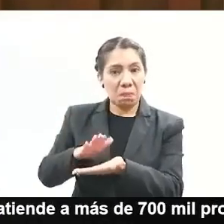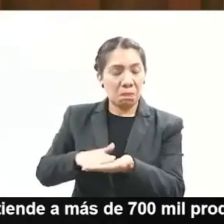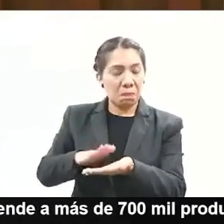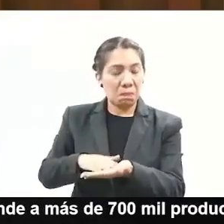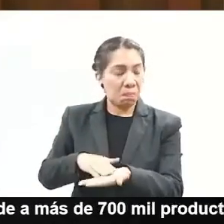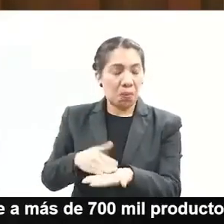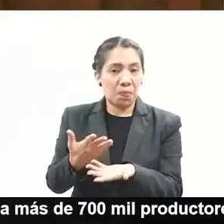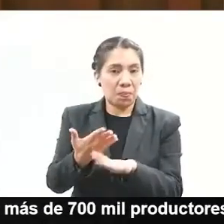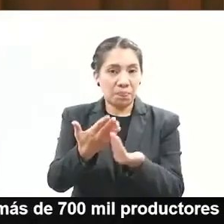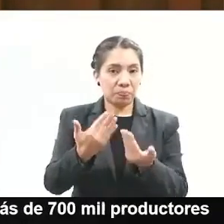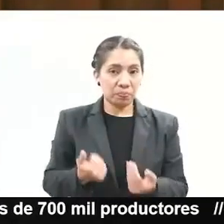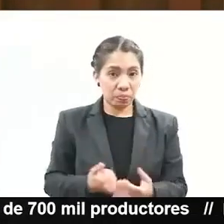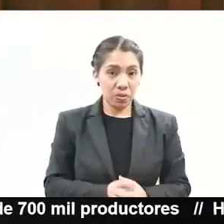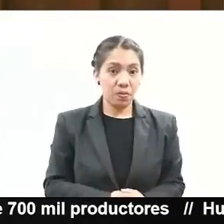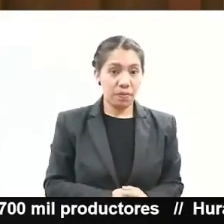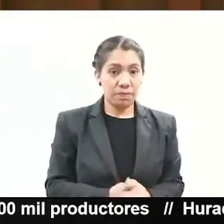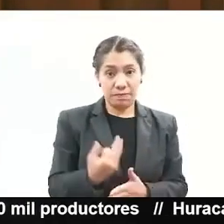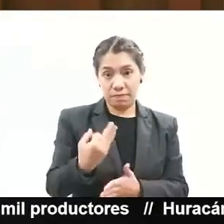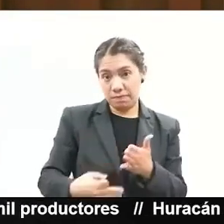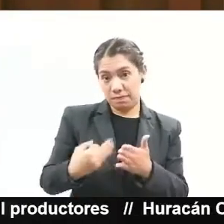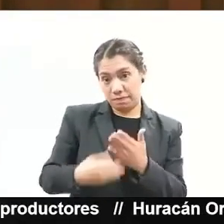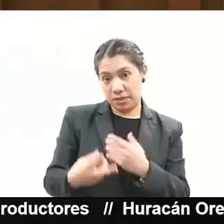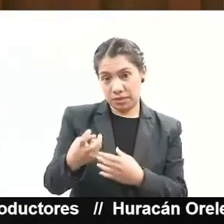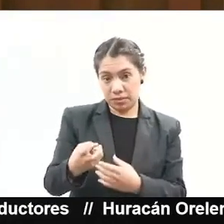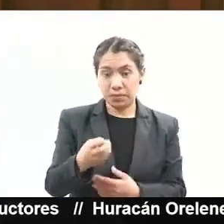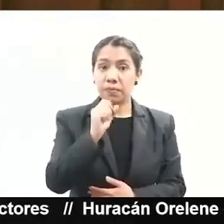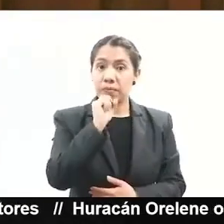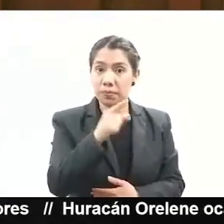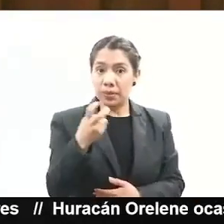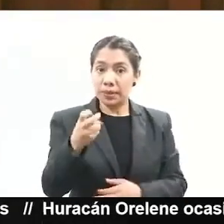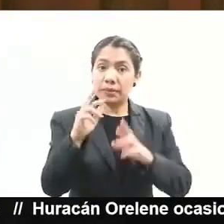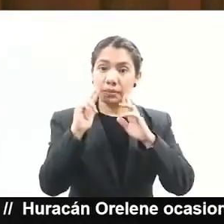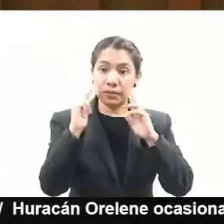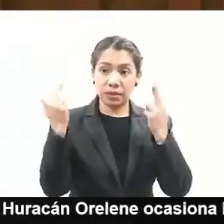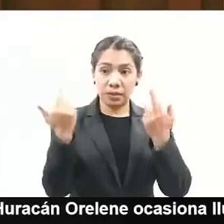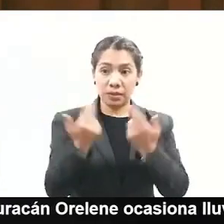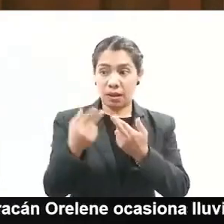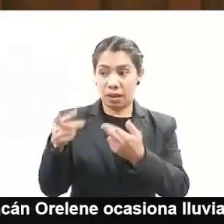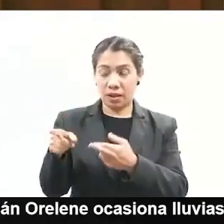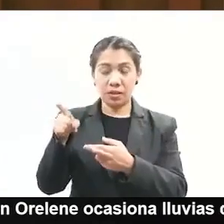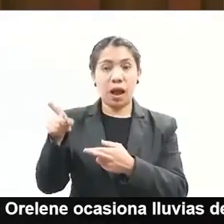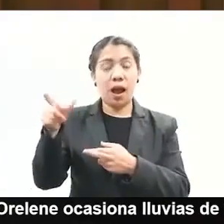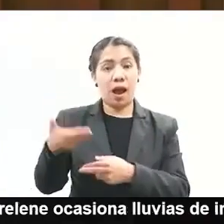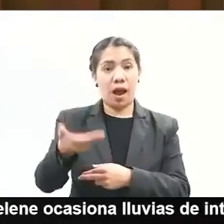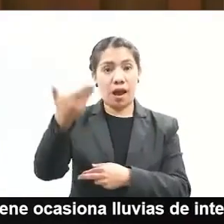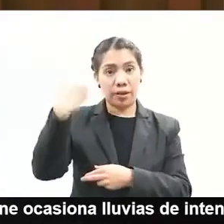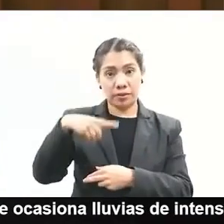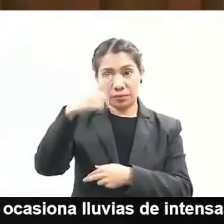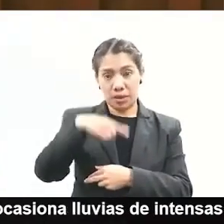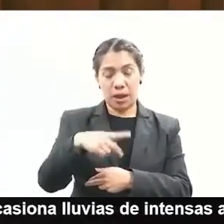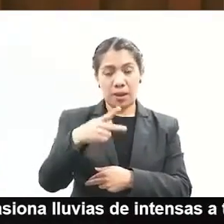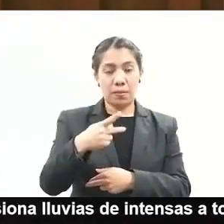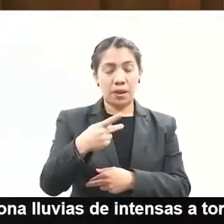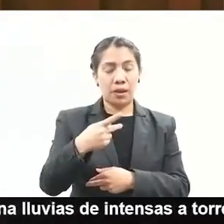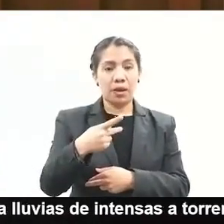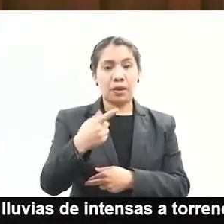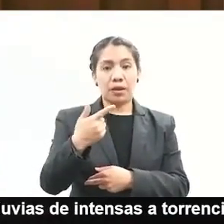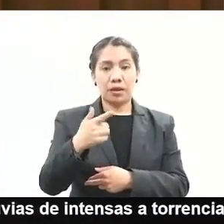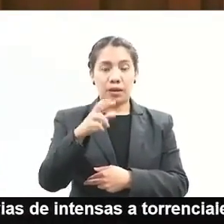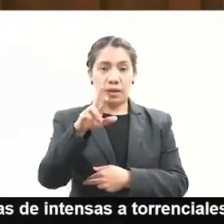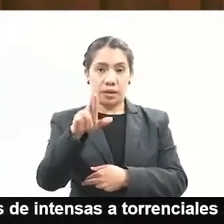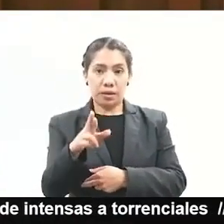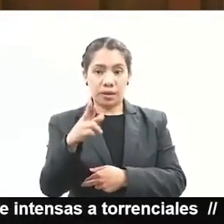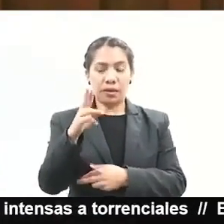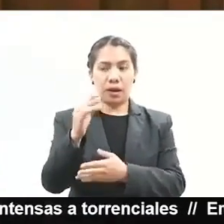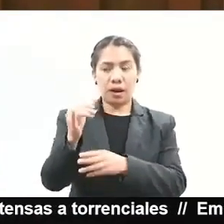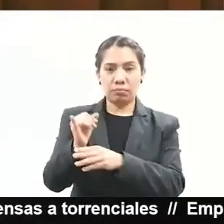También la información de esas reuniones no fue proporcionada a la PGR de su momento para la investigación y la búsqueda de los desaparecidos,